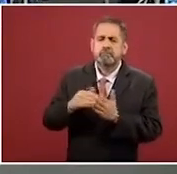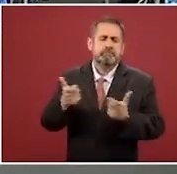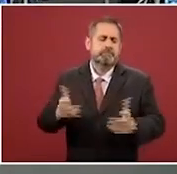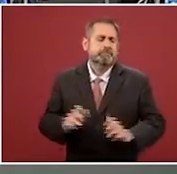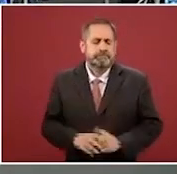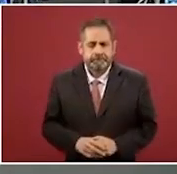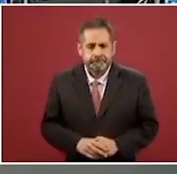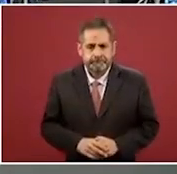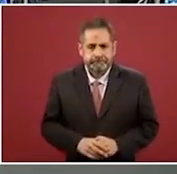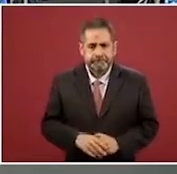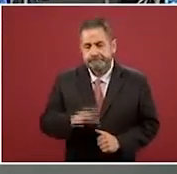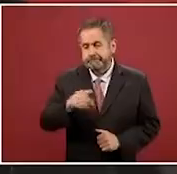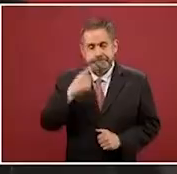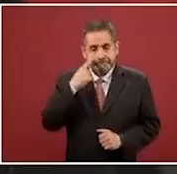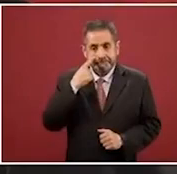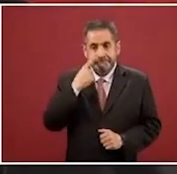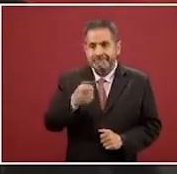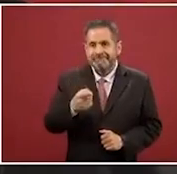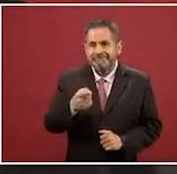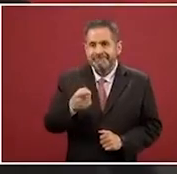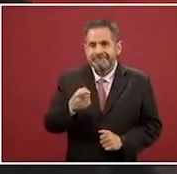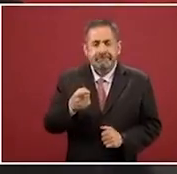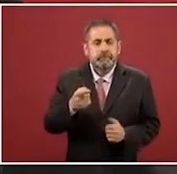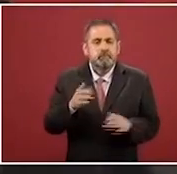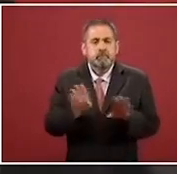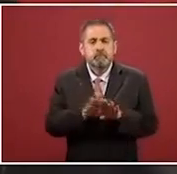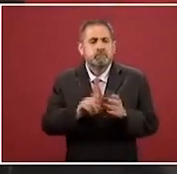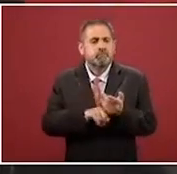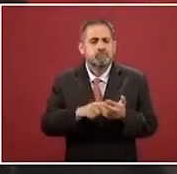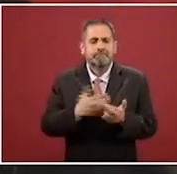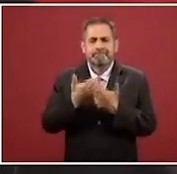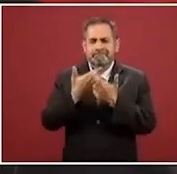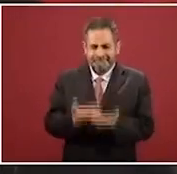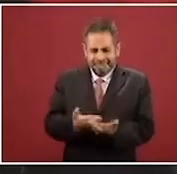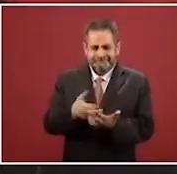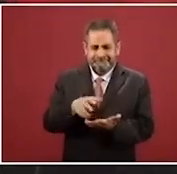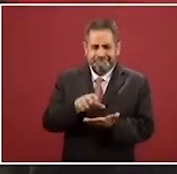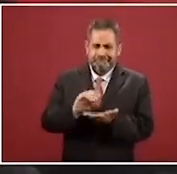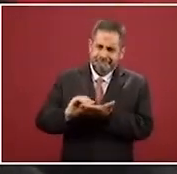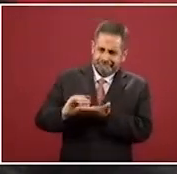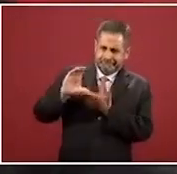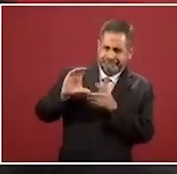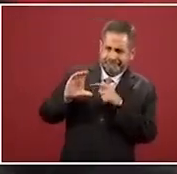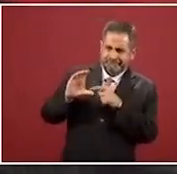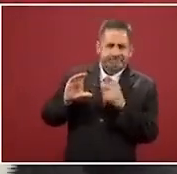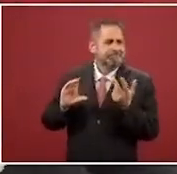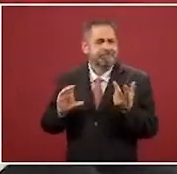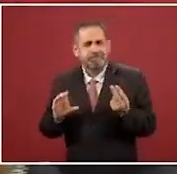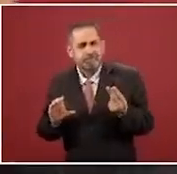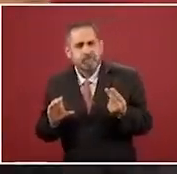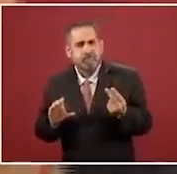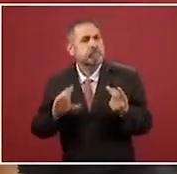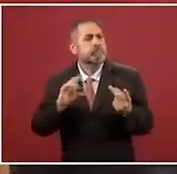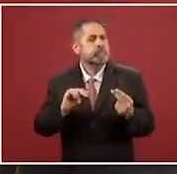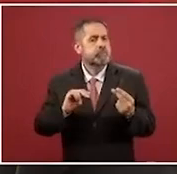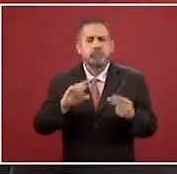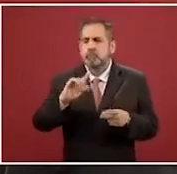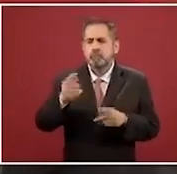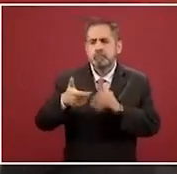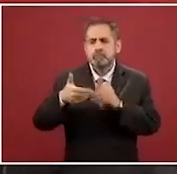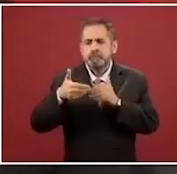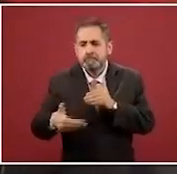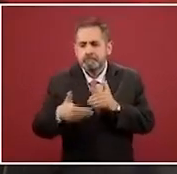Pues lo que pasa es que no se trata de un ahorro en sí, porque el compromiso es que no haya